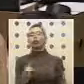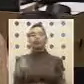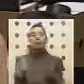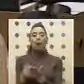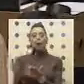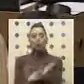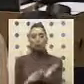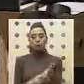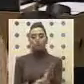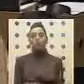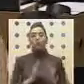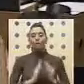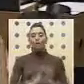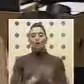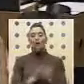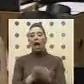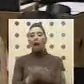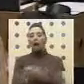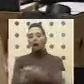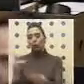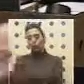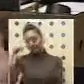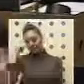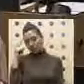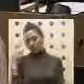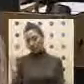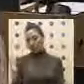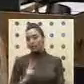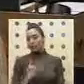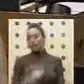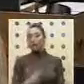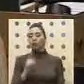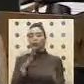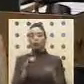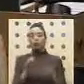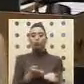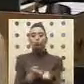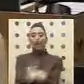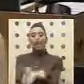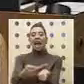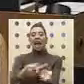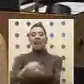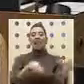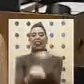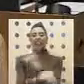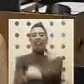presidente, los barcos, que como usted sabe, tampoco usan las carreteras.